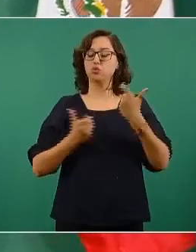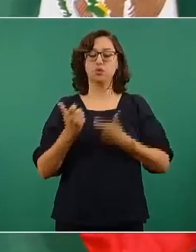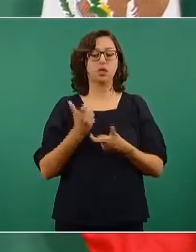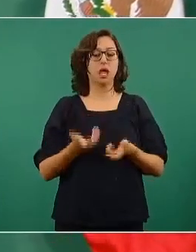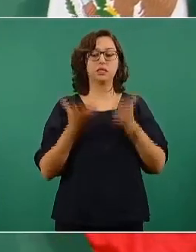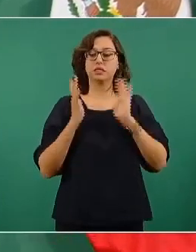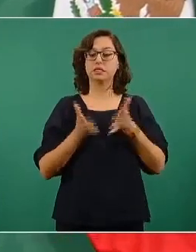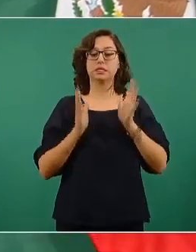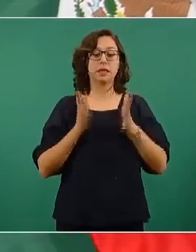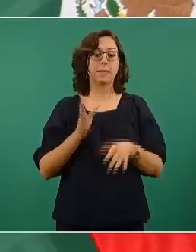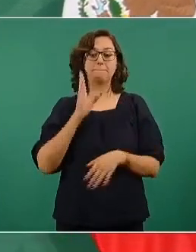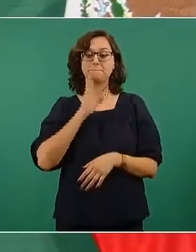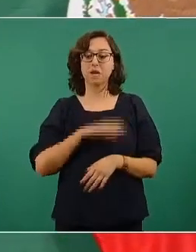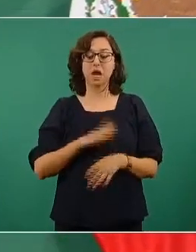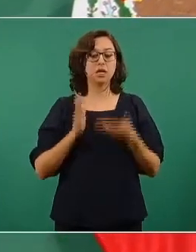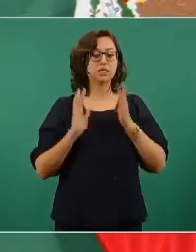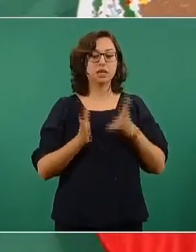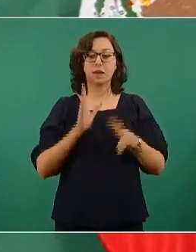muy mal,